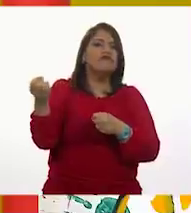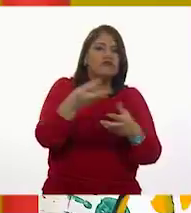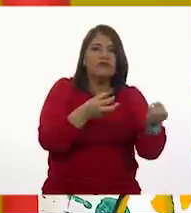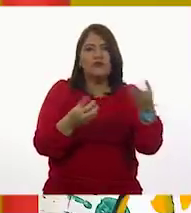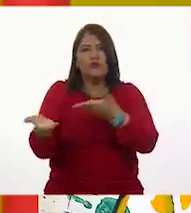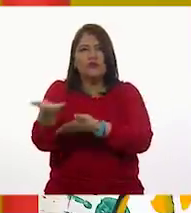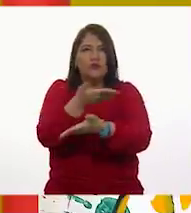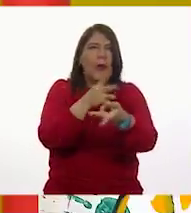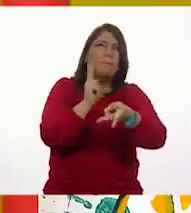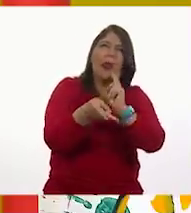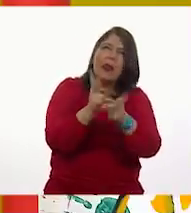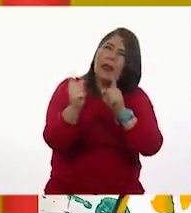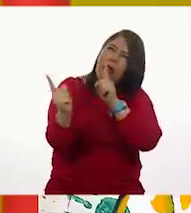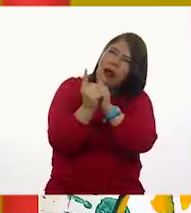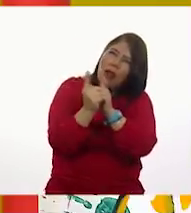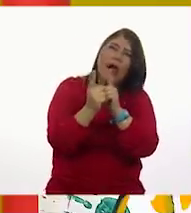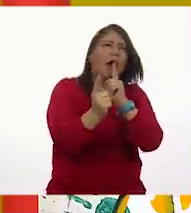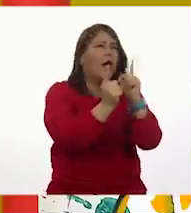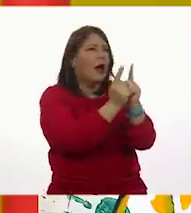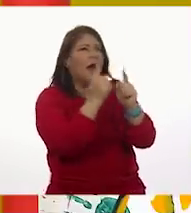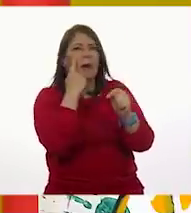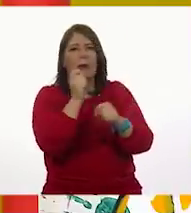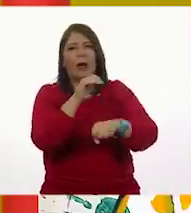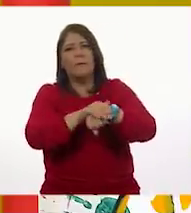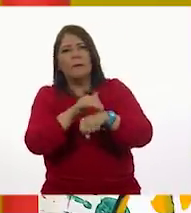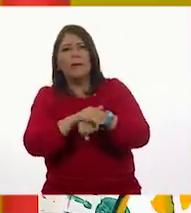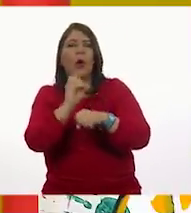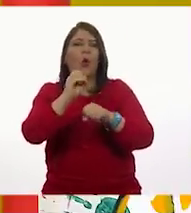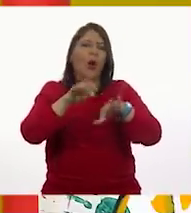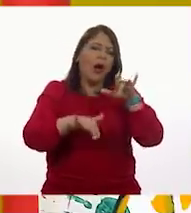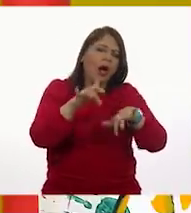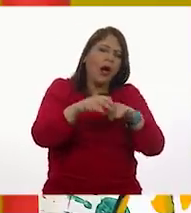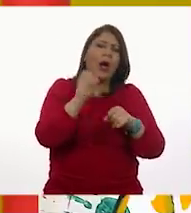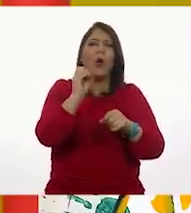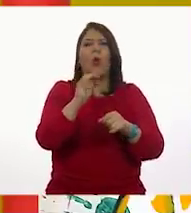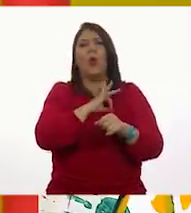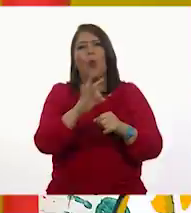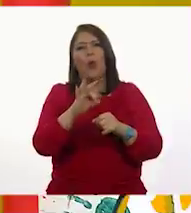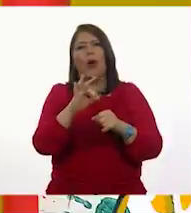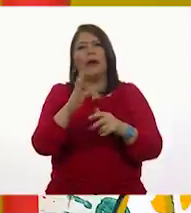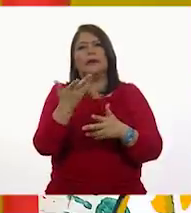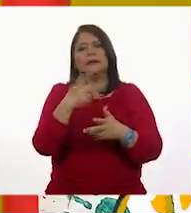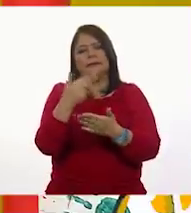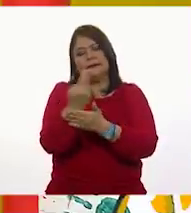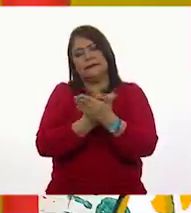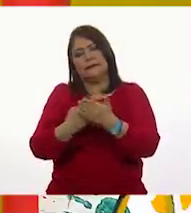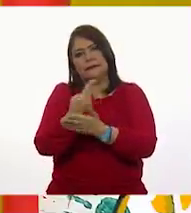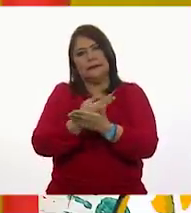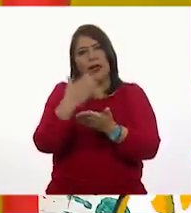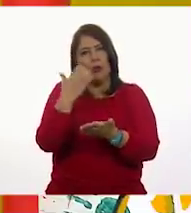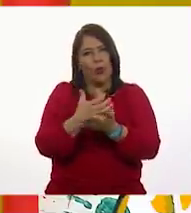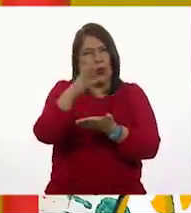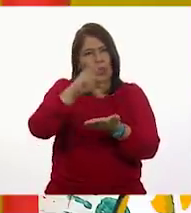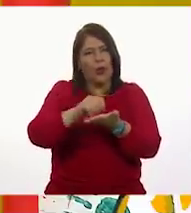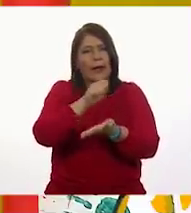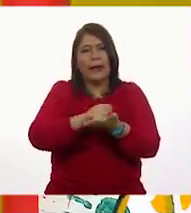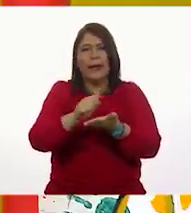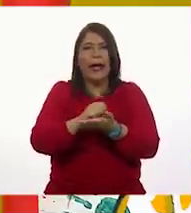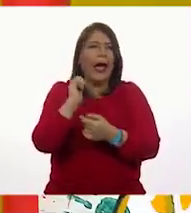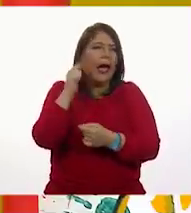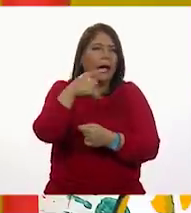de su familia, una amiga o un amigo, escríbanlo o dibújenlo en su cuaderno. Algo que quieran